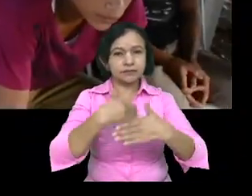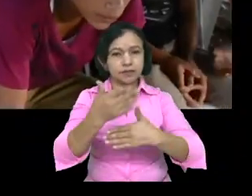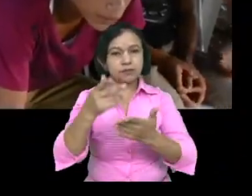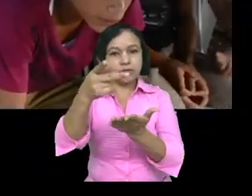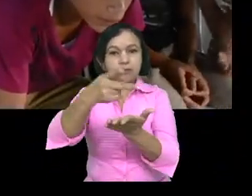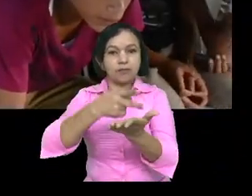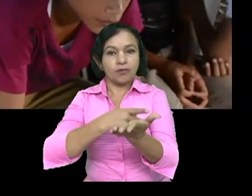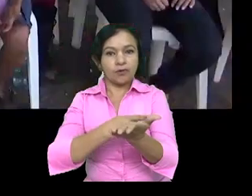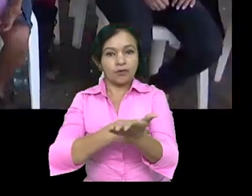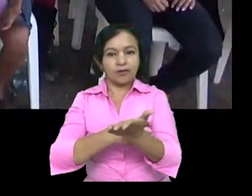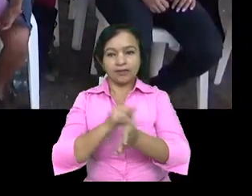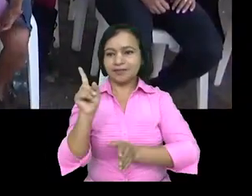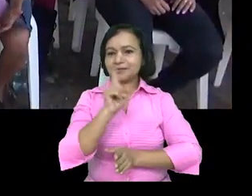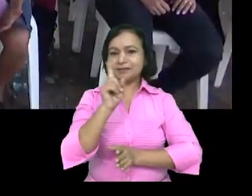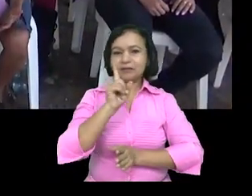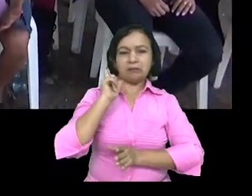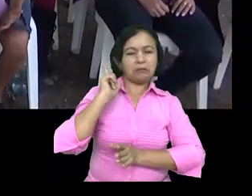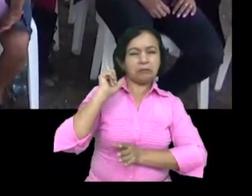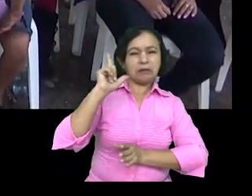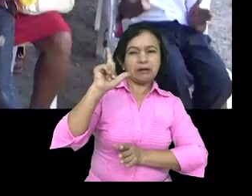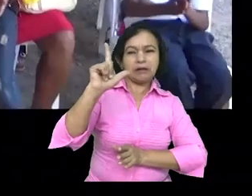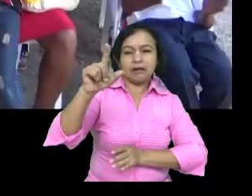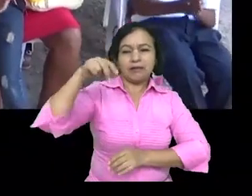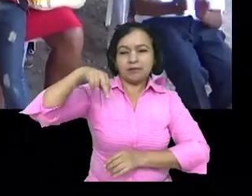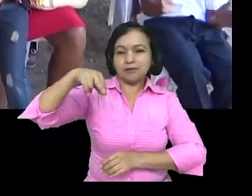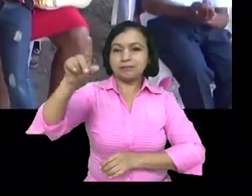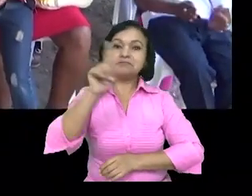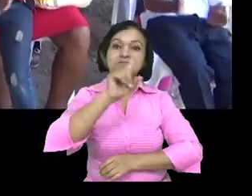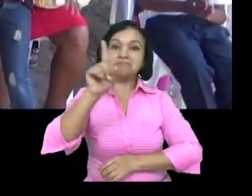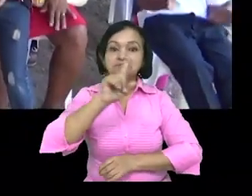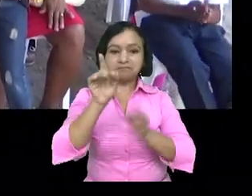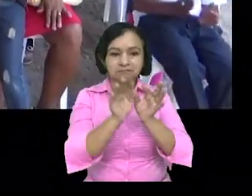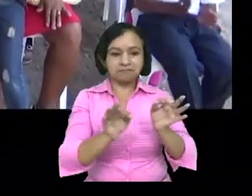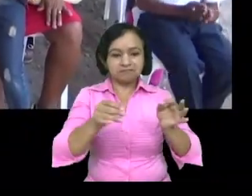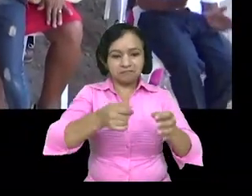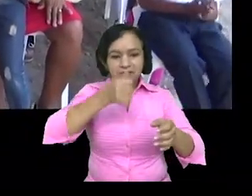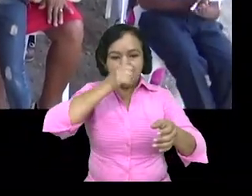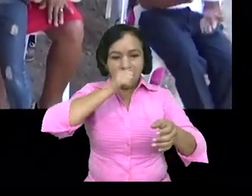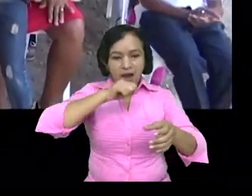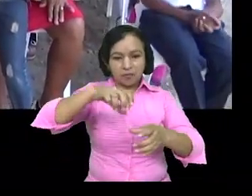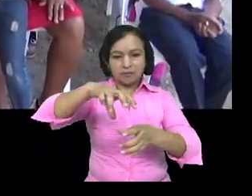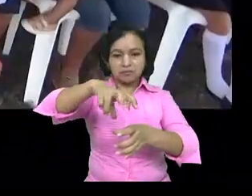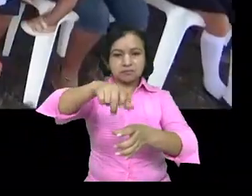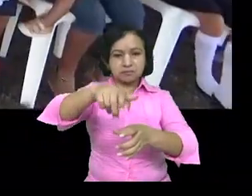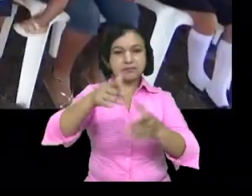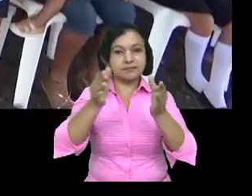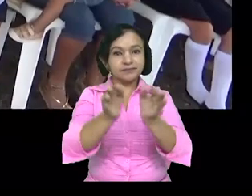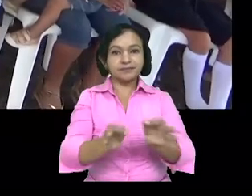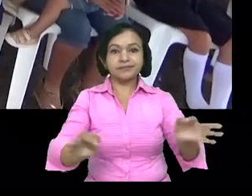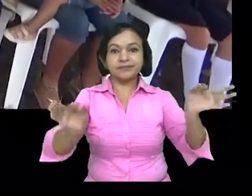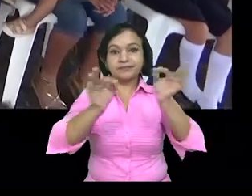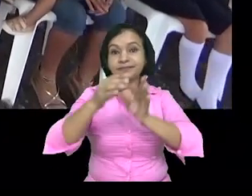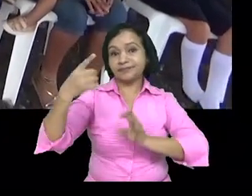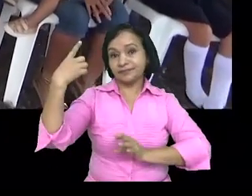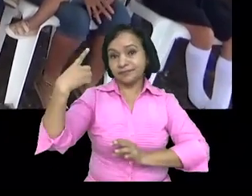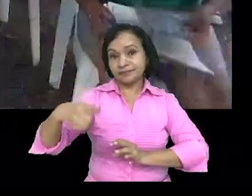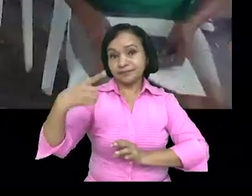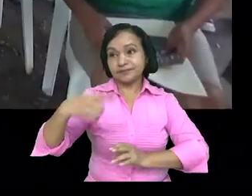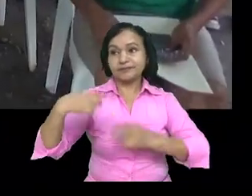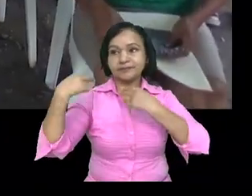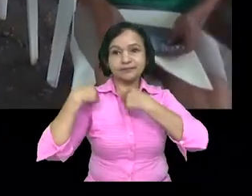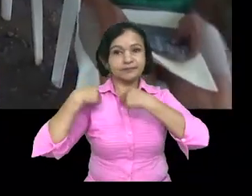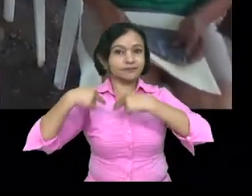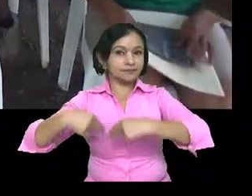no tienen que ir hasta estos lugares. Sabemos que este vital líquido es un derecho humano, es un derecho humano, y